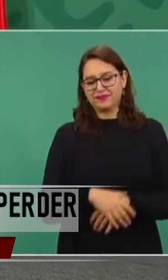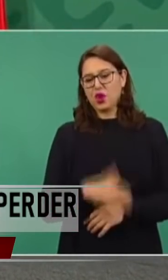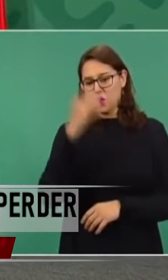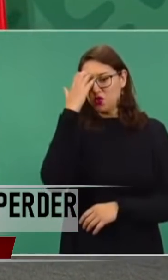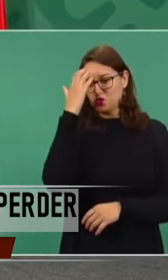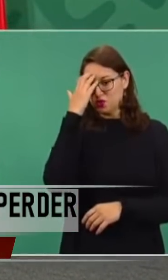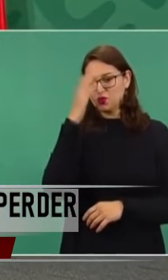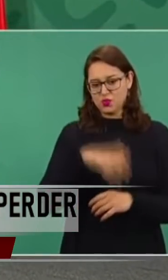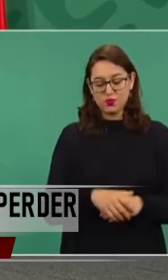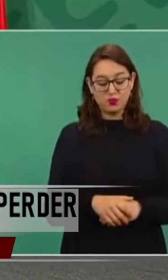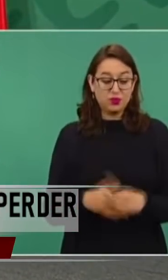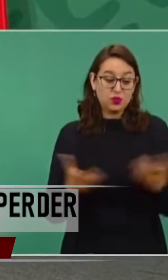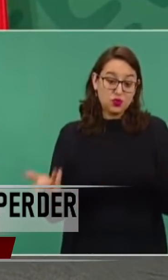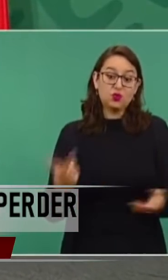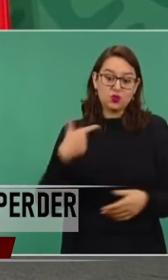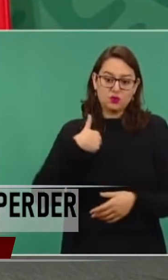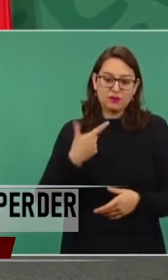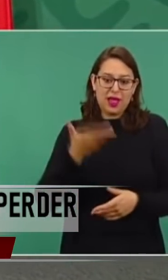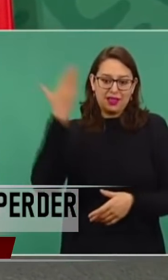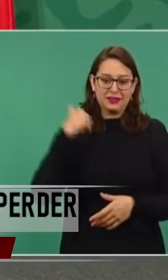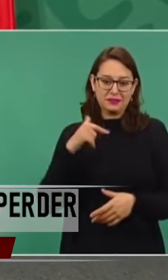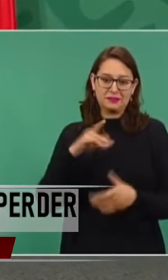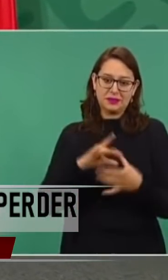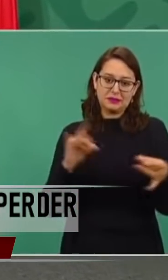de que ustedes recibían dinero